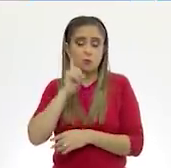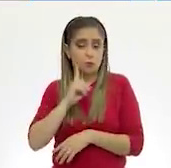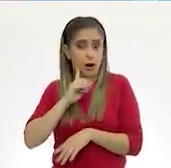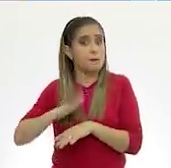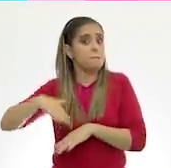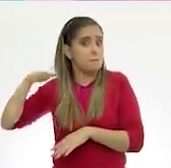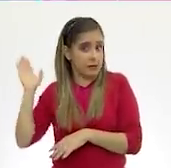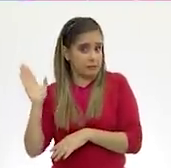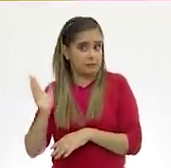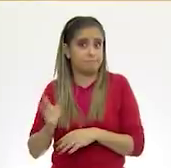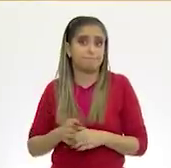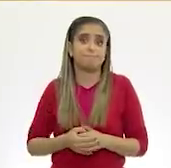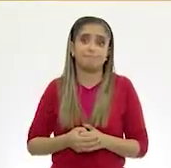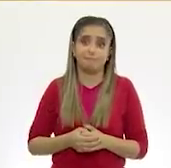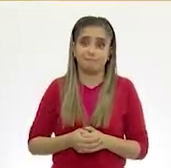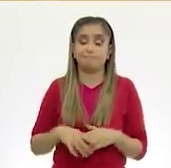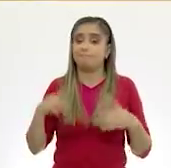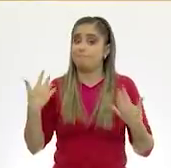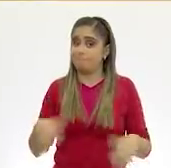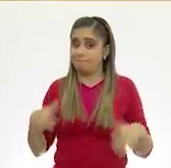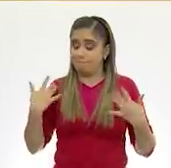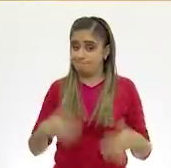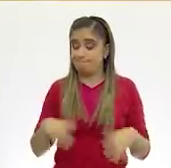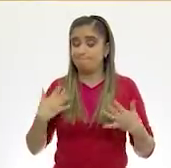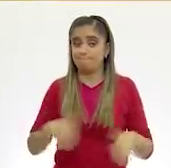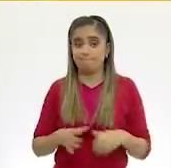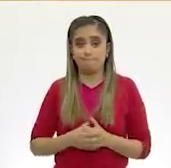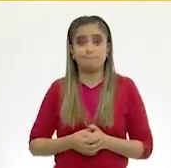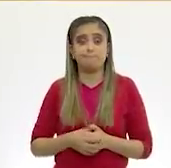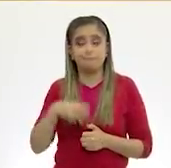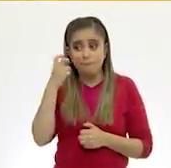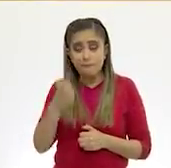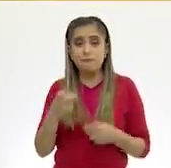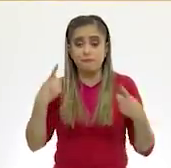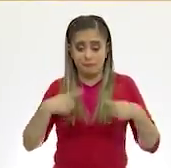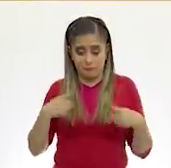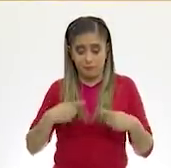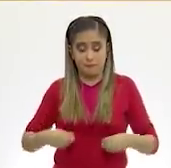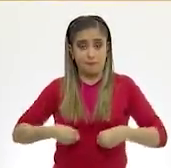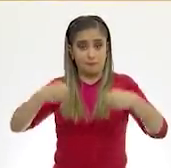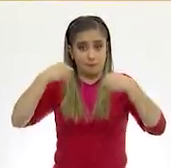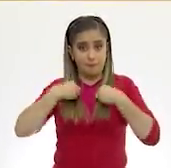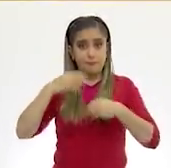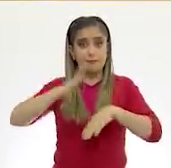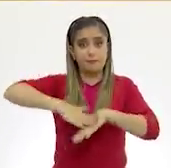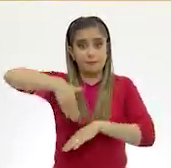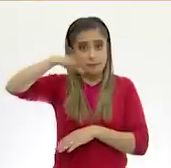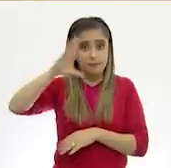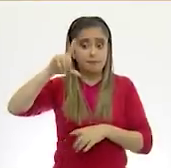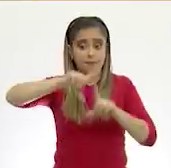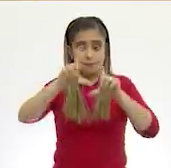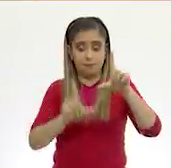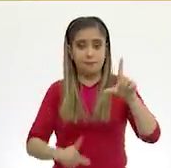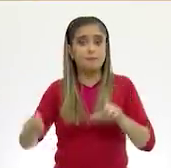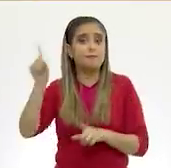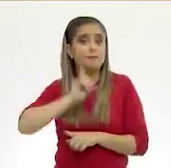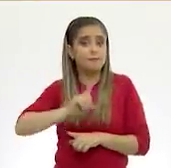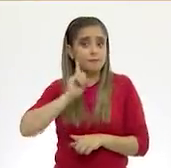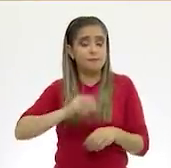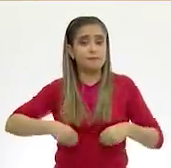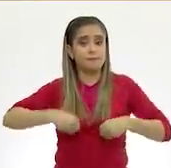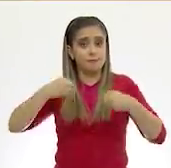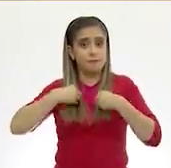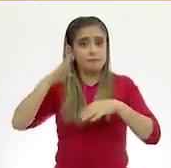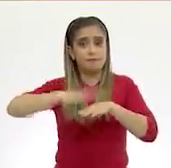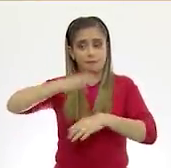con otros años. Es impresionante saber que habitan más mujeres que hombres en nuestro país. Sin